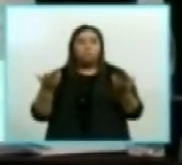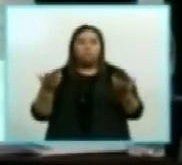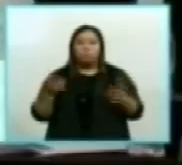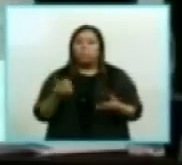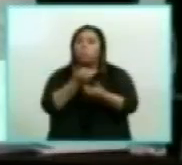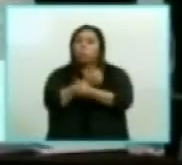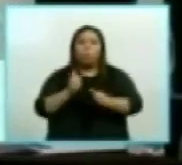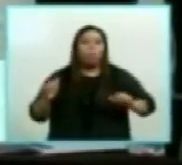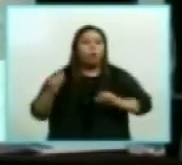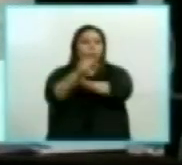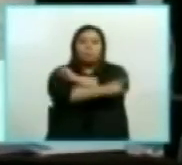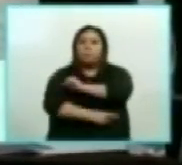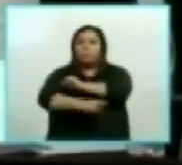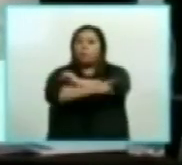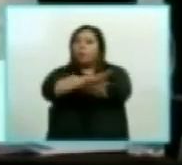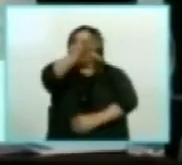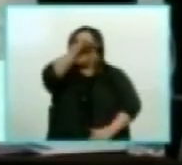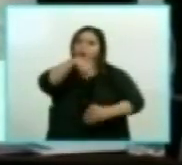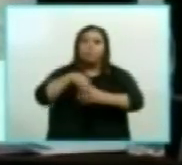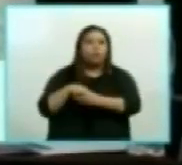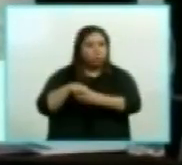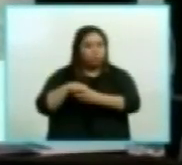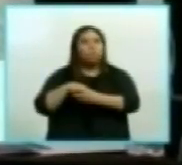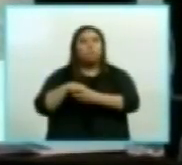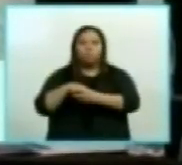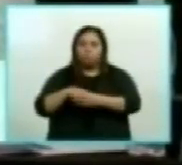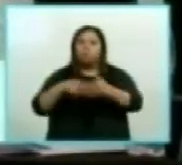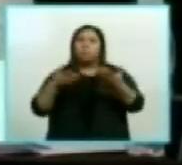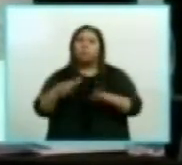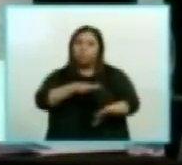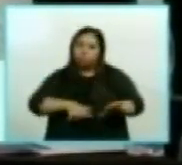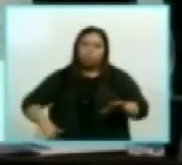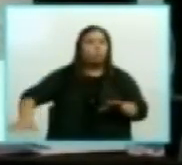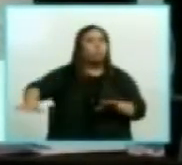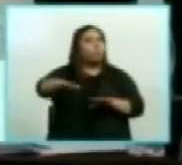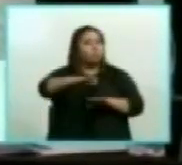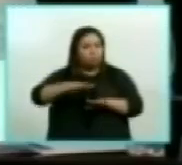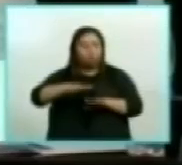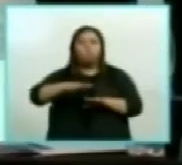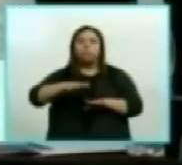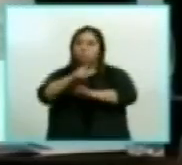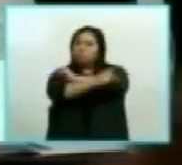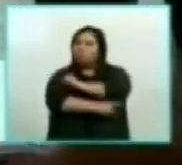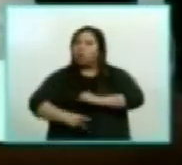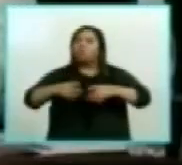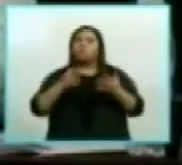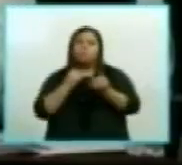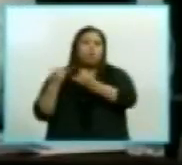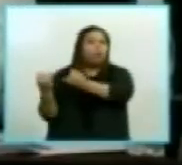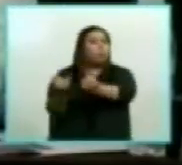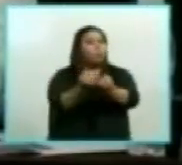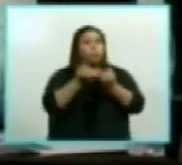Los problemas y las diferencias de los países de este bloque deben de ser resueltos